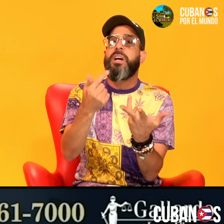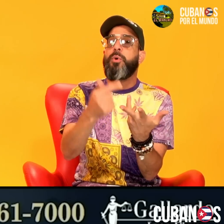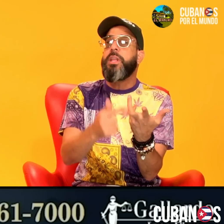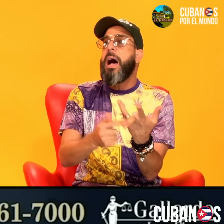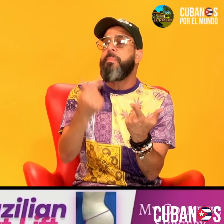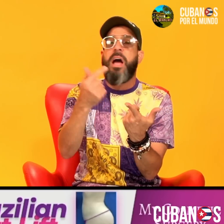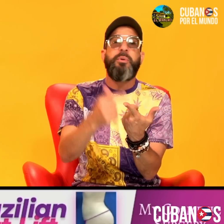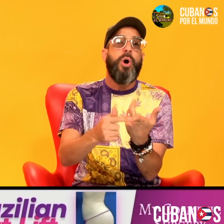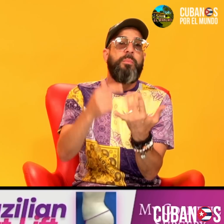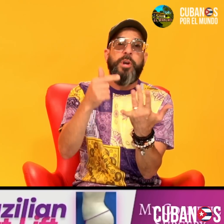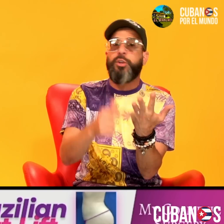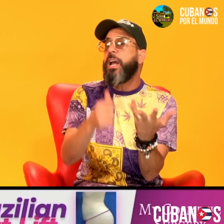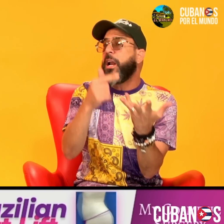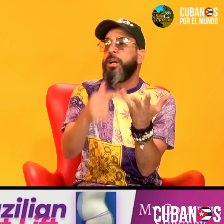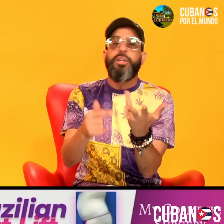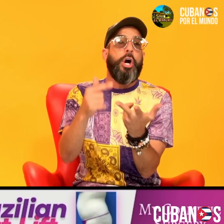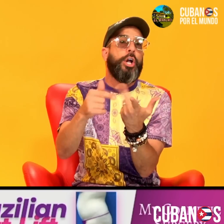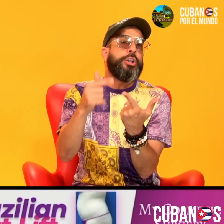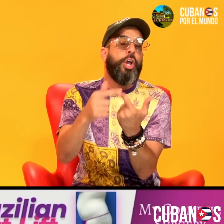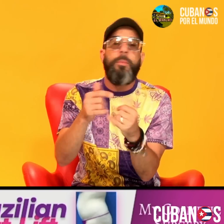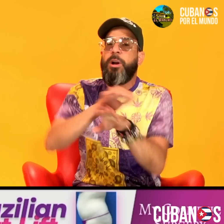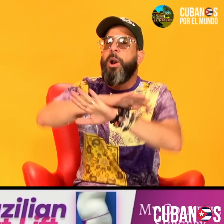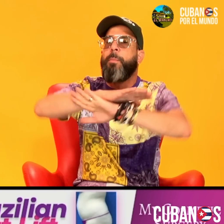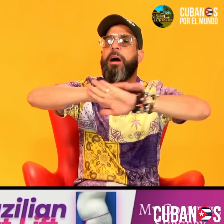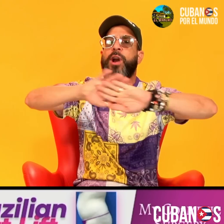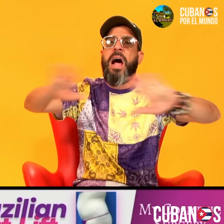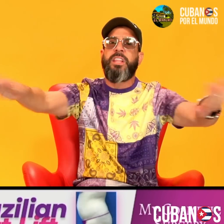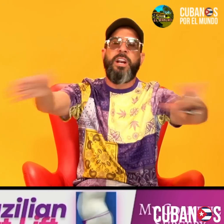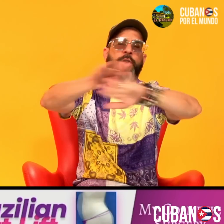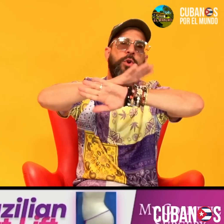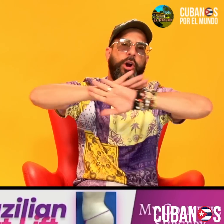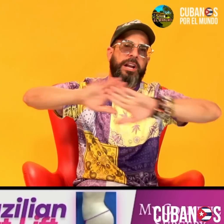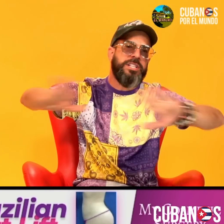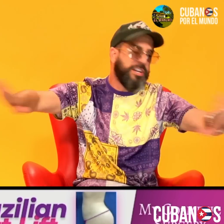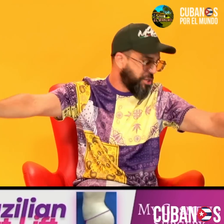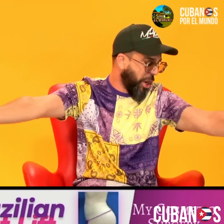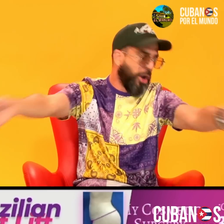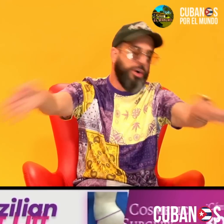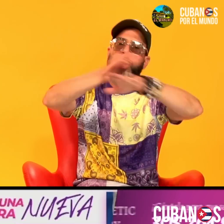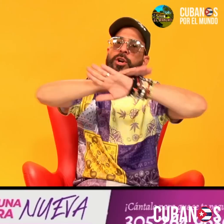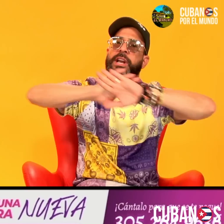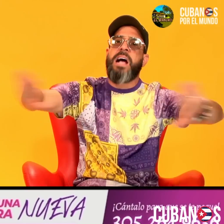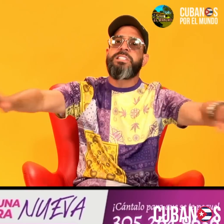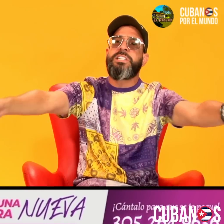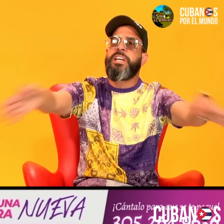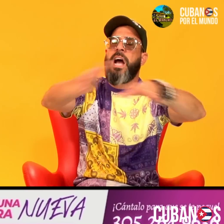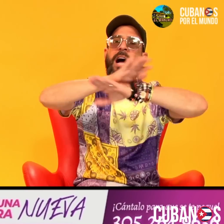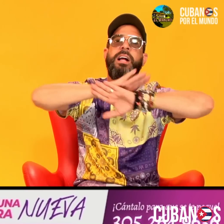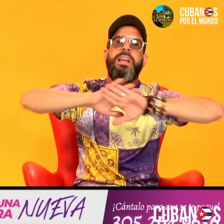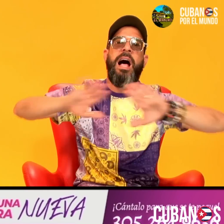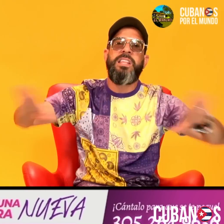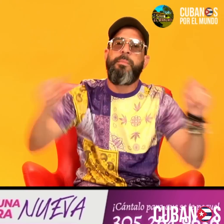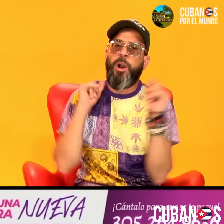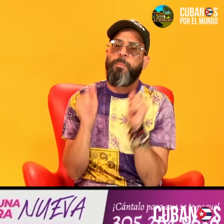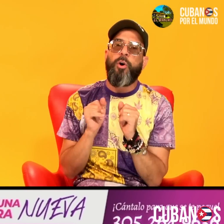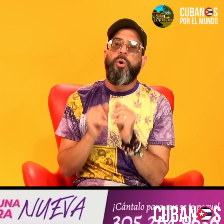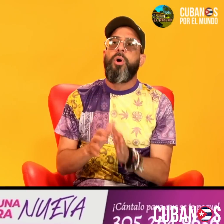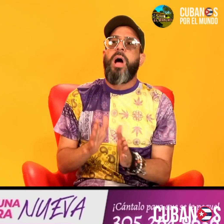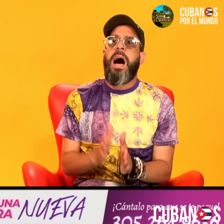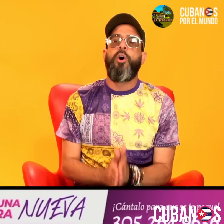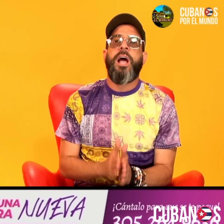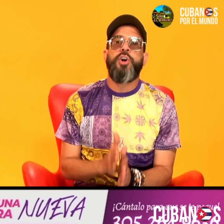mi seguridad, mi avión, mi hotel, todo, todo. A mí no me lo pagó nadie, ninguna organización, ni la CIA, nadie me lo